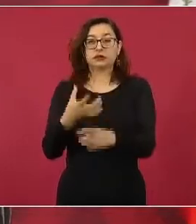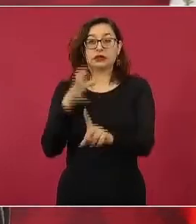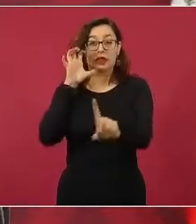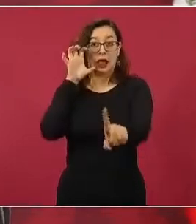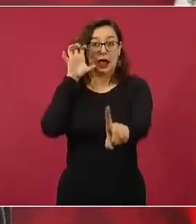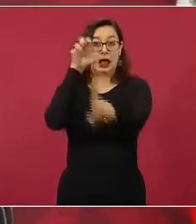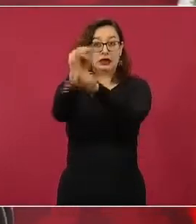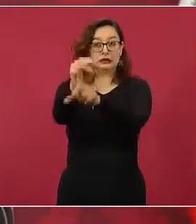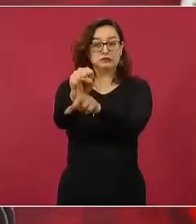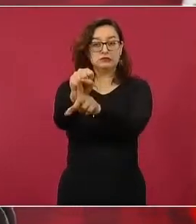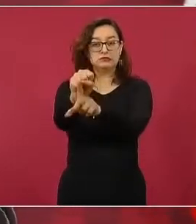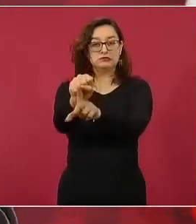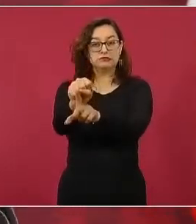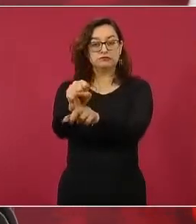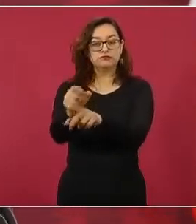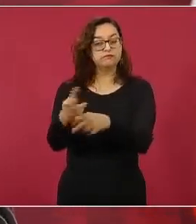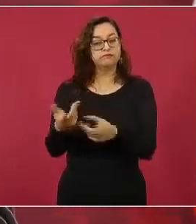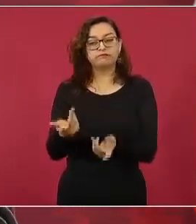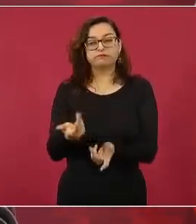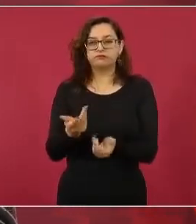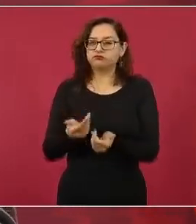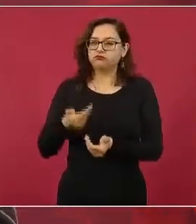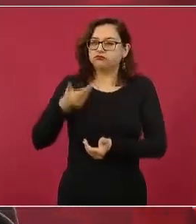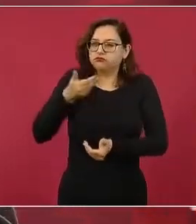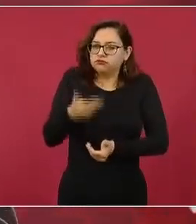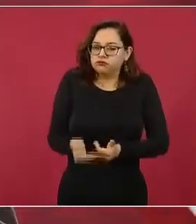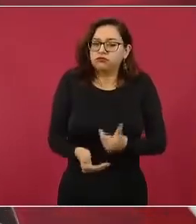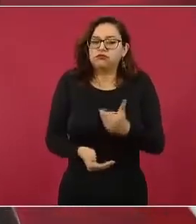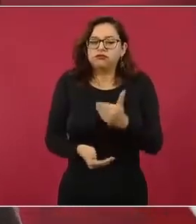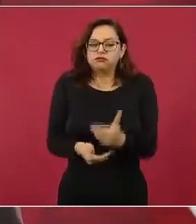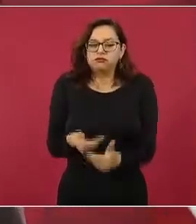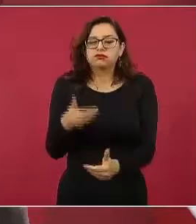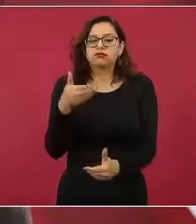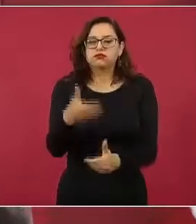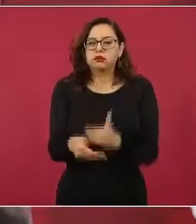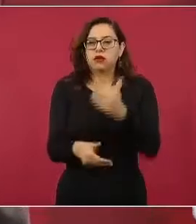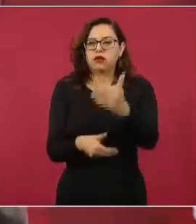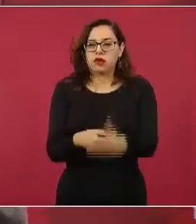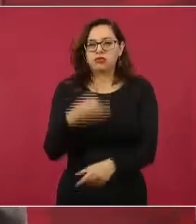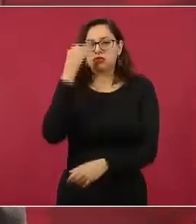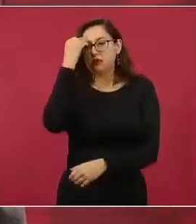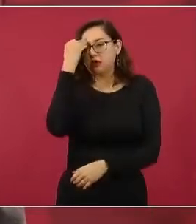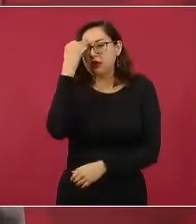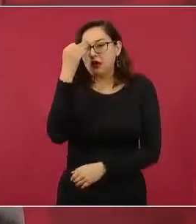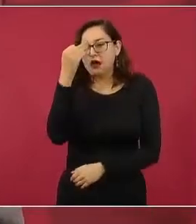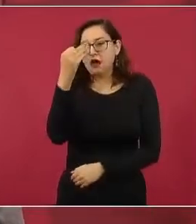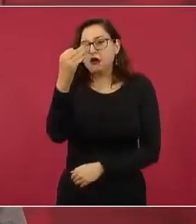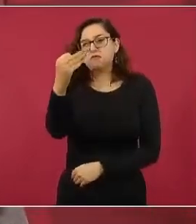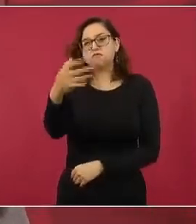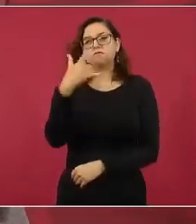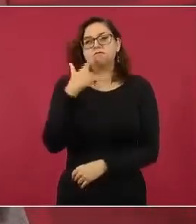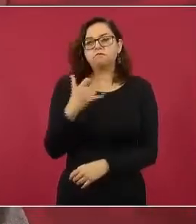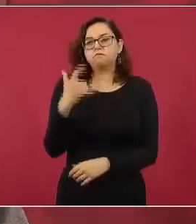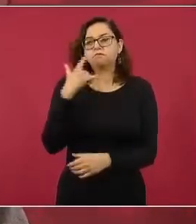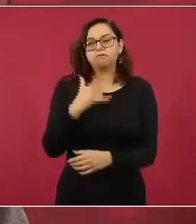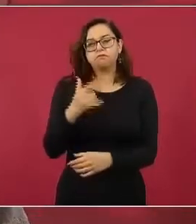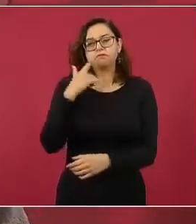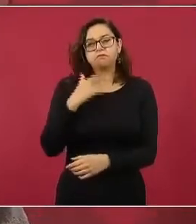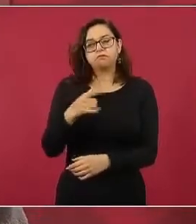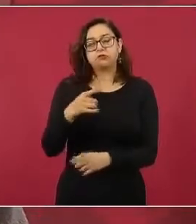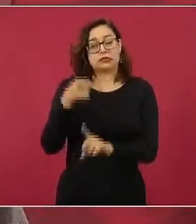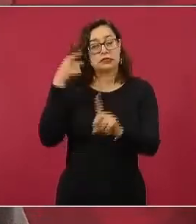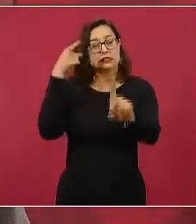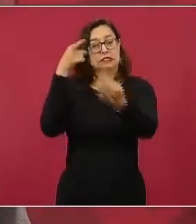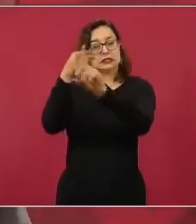Yo estoy acostumbrado a ganar. O sea, porque supuestamente esa es la mentalidad, ¿no?, que debe de prevalecer.